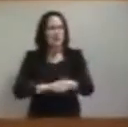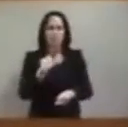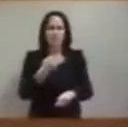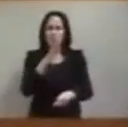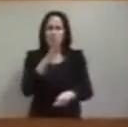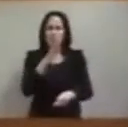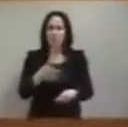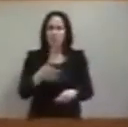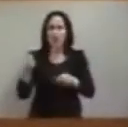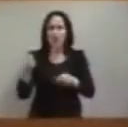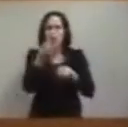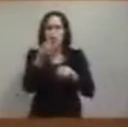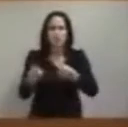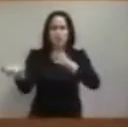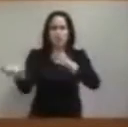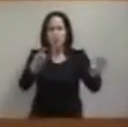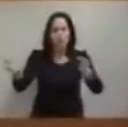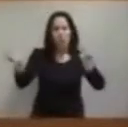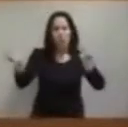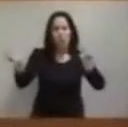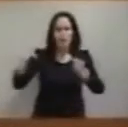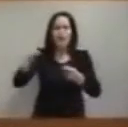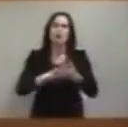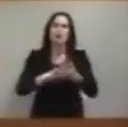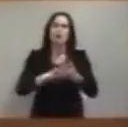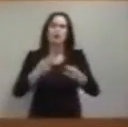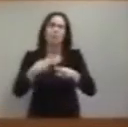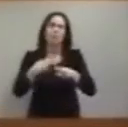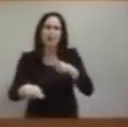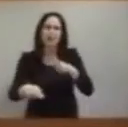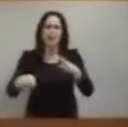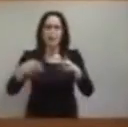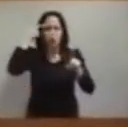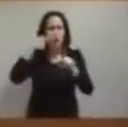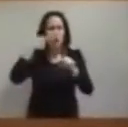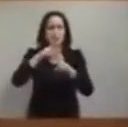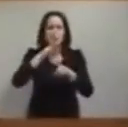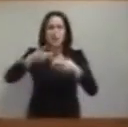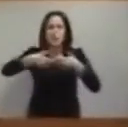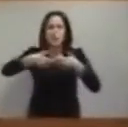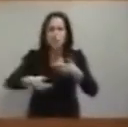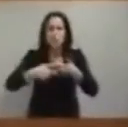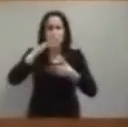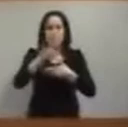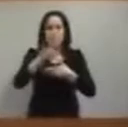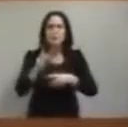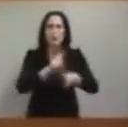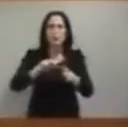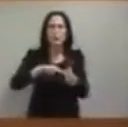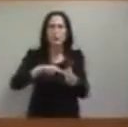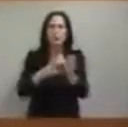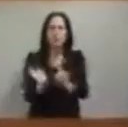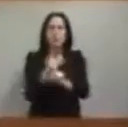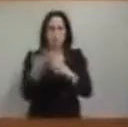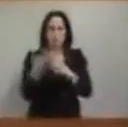discutiendo datos, cuando lo que deberíamos discutir aquí sería políticas, horizontes de futuro y soluciones a los problemas. En cuanto a los problemas,